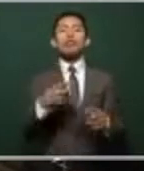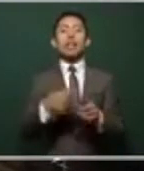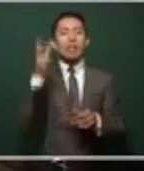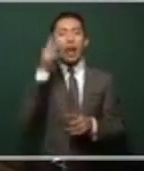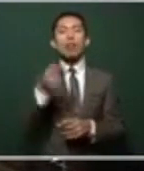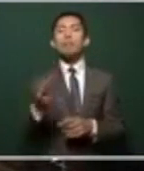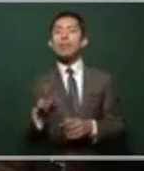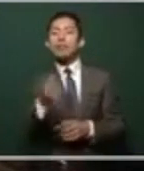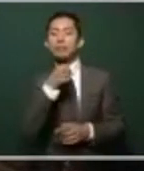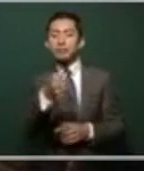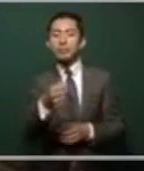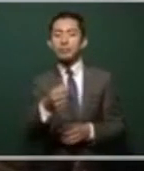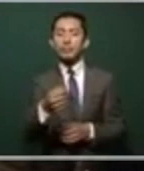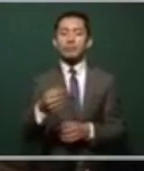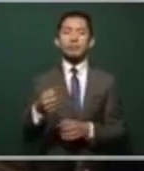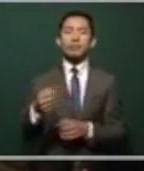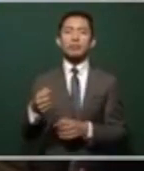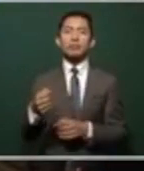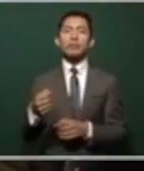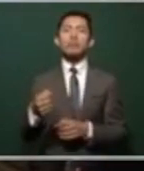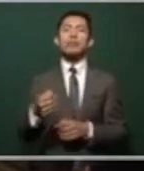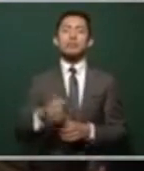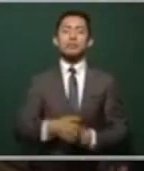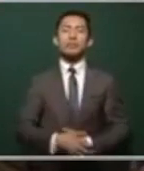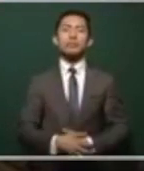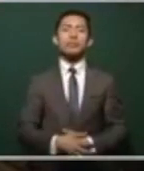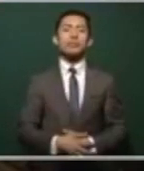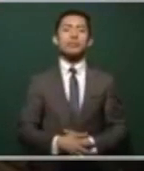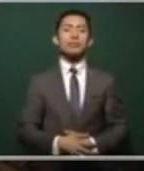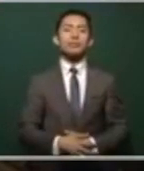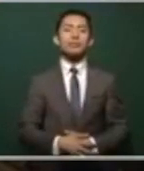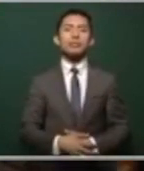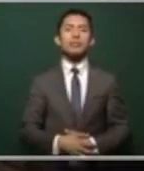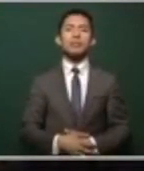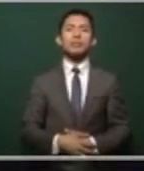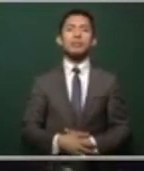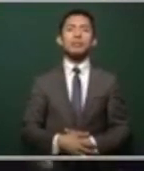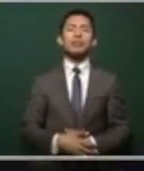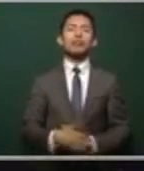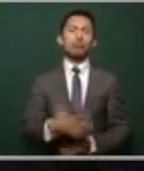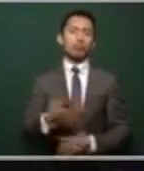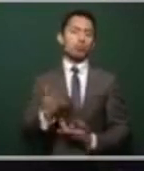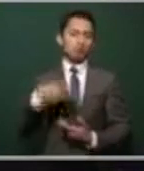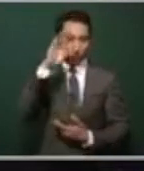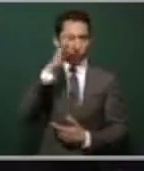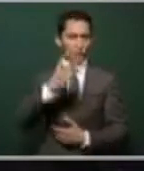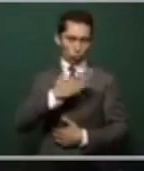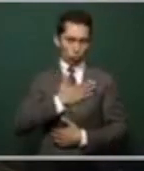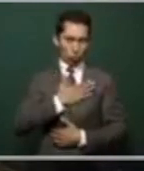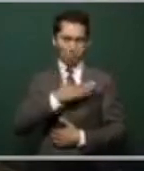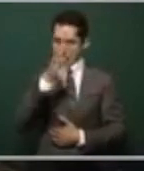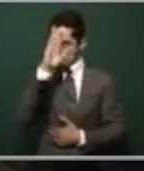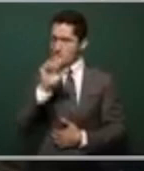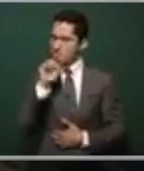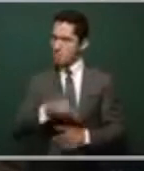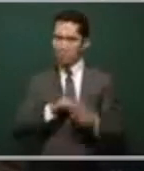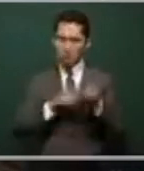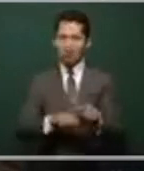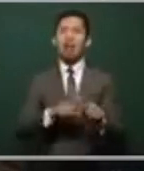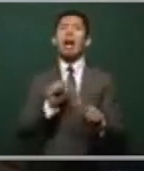Presidente. No coincido con lo que él dice. O sea, yo sostengo que está muy bien la